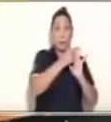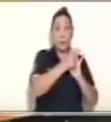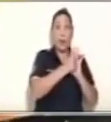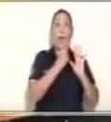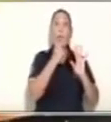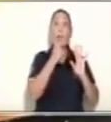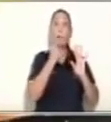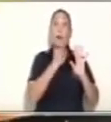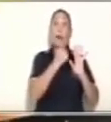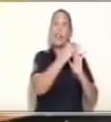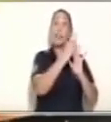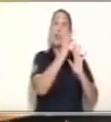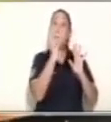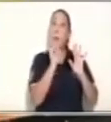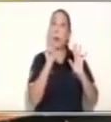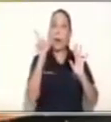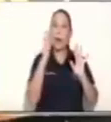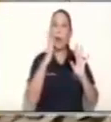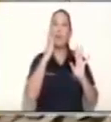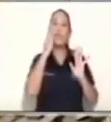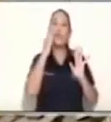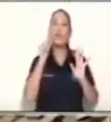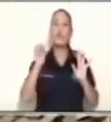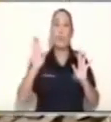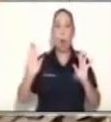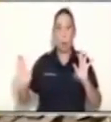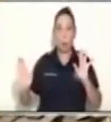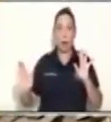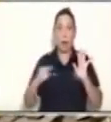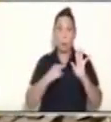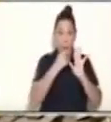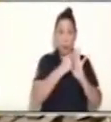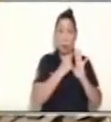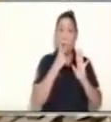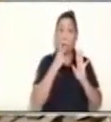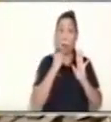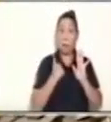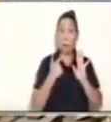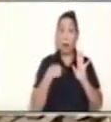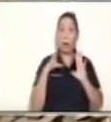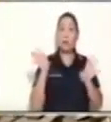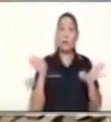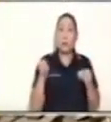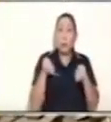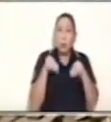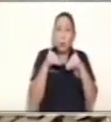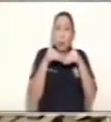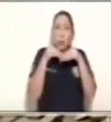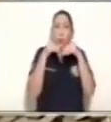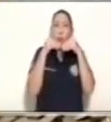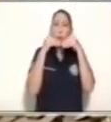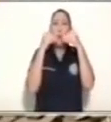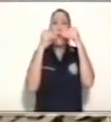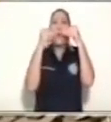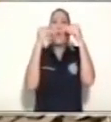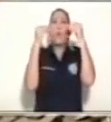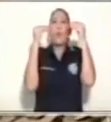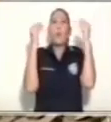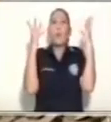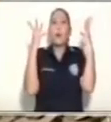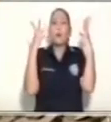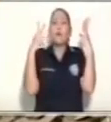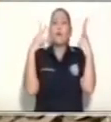Bueno, entonces las 5 hermanitas de madrugada, me contaba mi